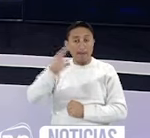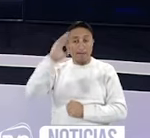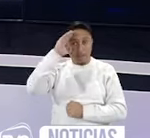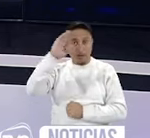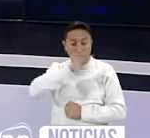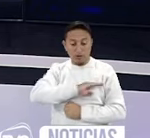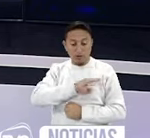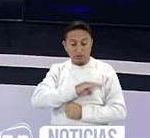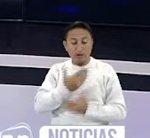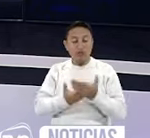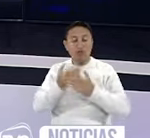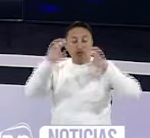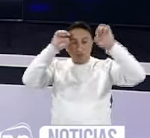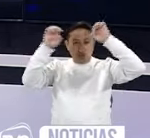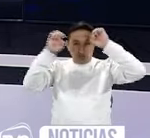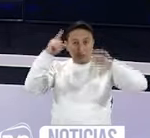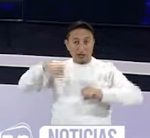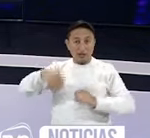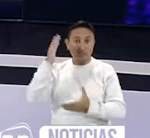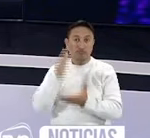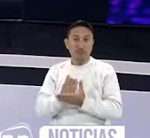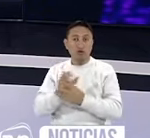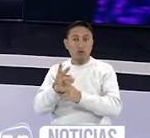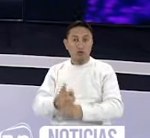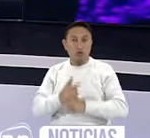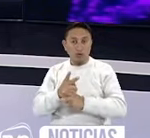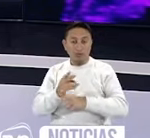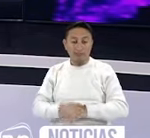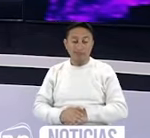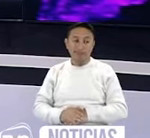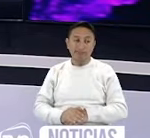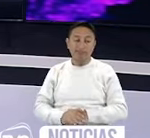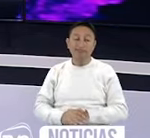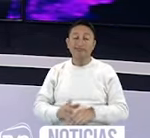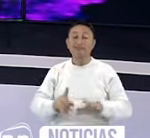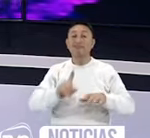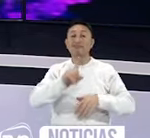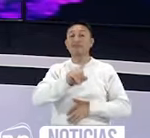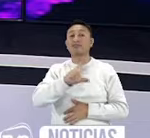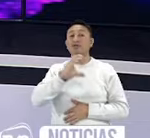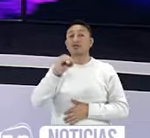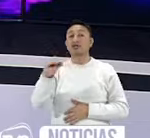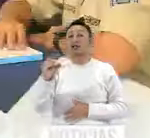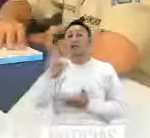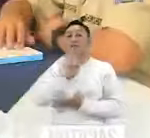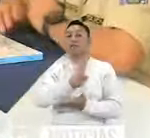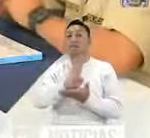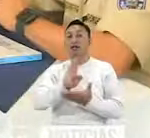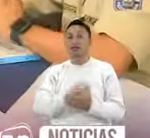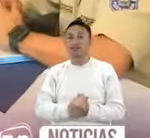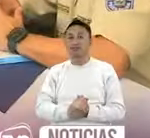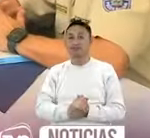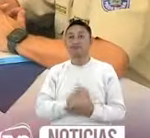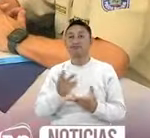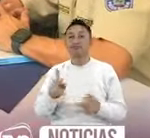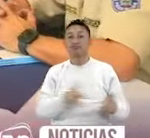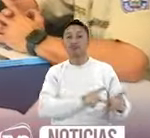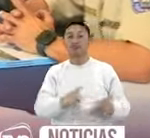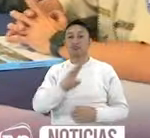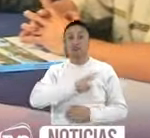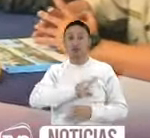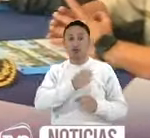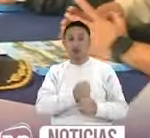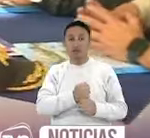la prevención de delitos en al menos 100 barrios. El Plan Metropolitano de Seguridad y